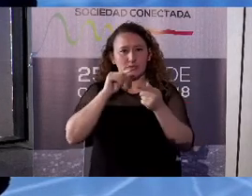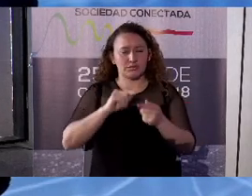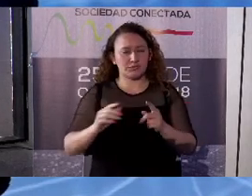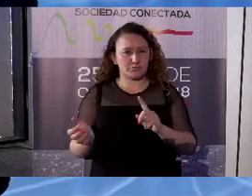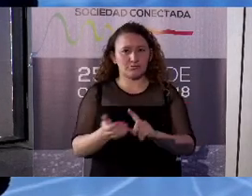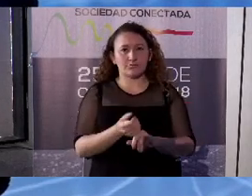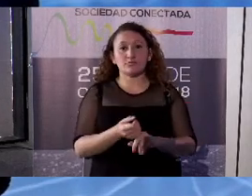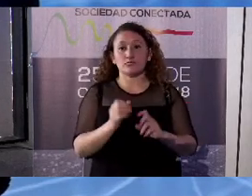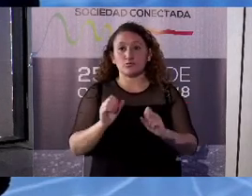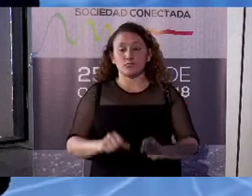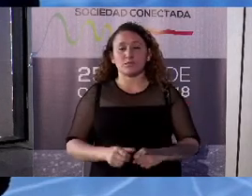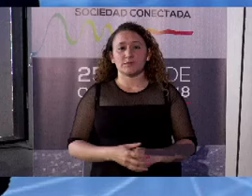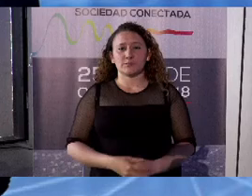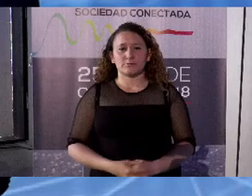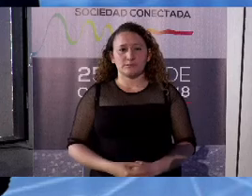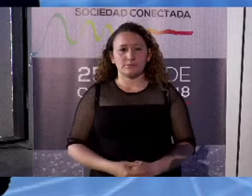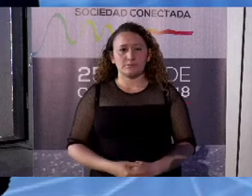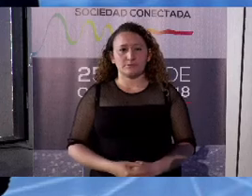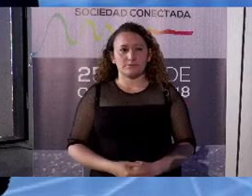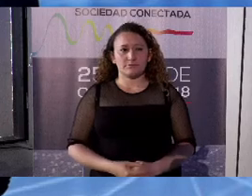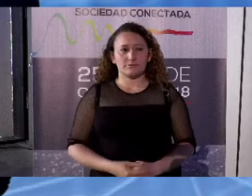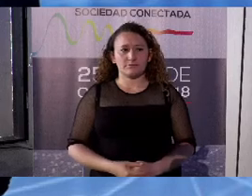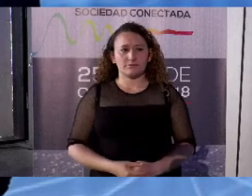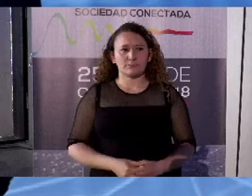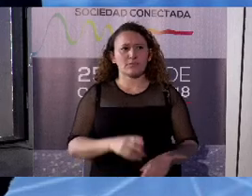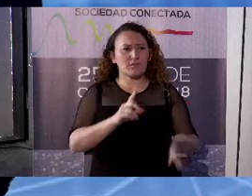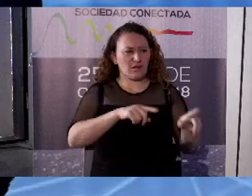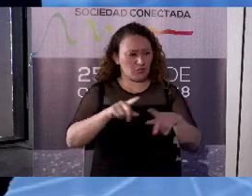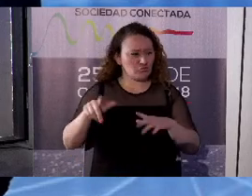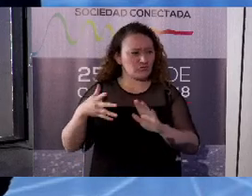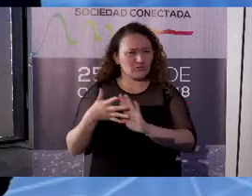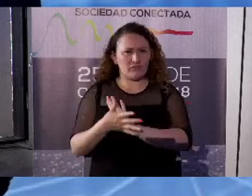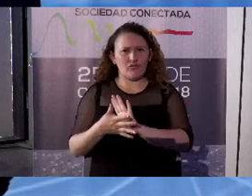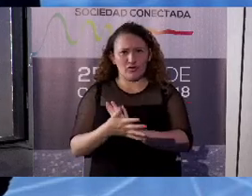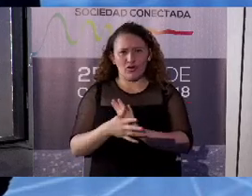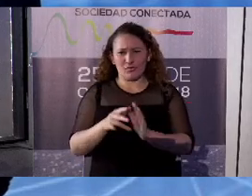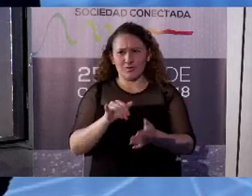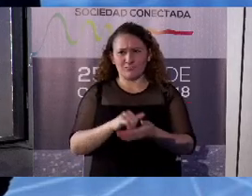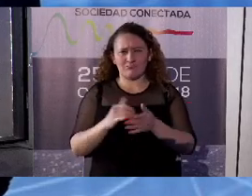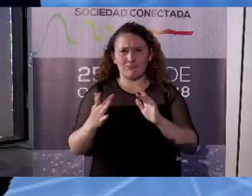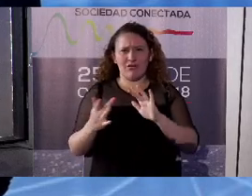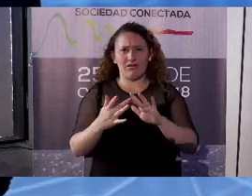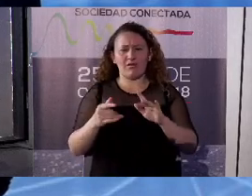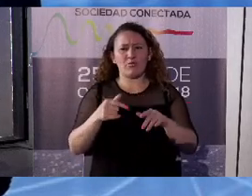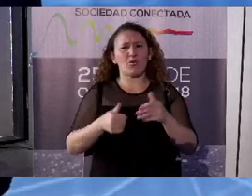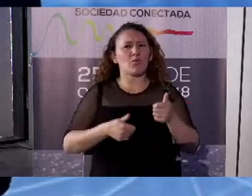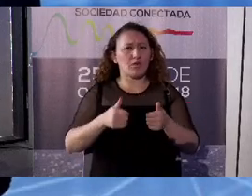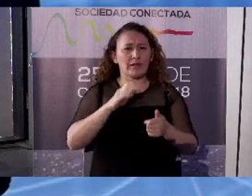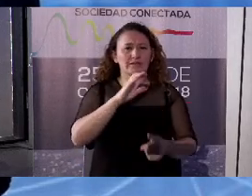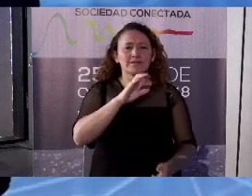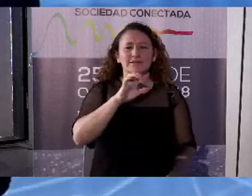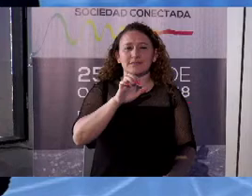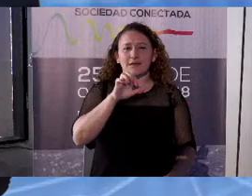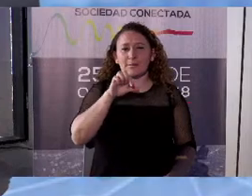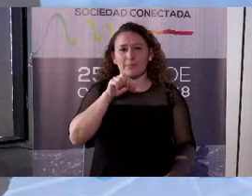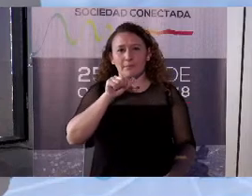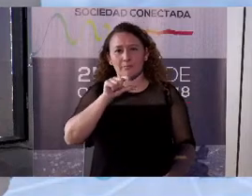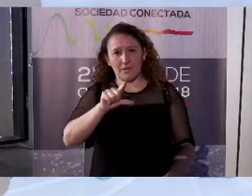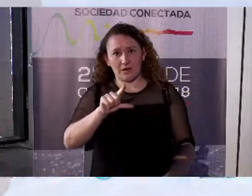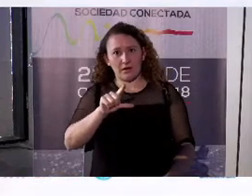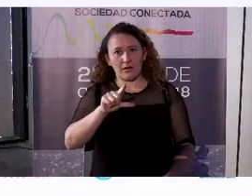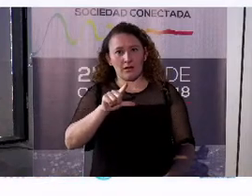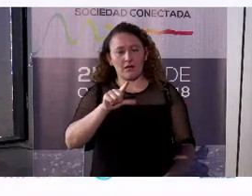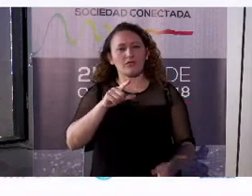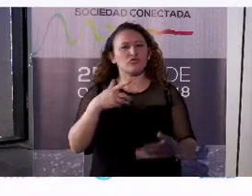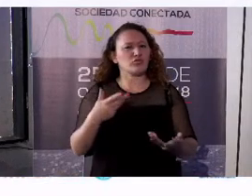estos objetivos de hecho que hay algunos informes al respecto como lo que ha desarrollado la cepal a través de la plataforma